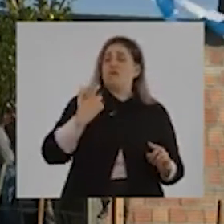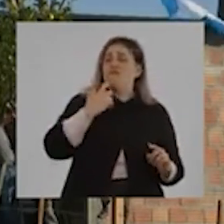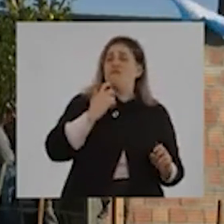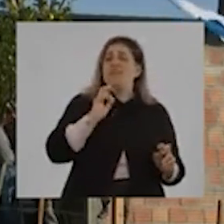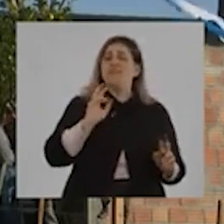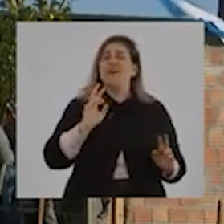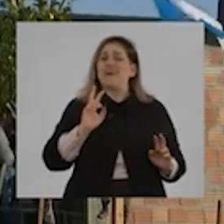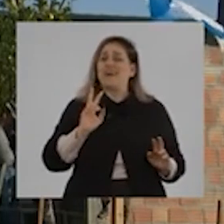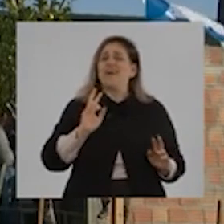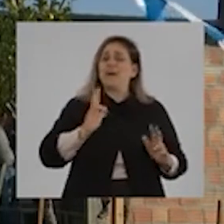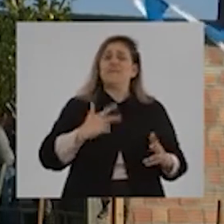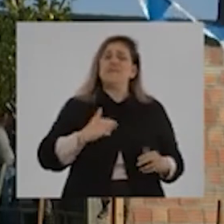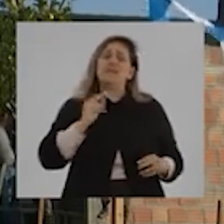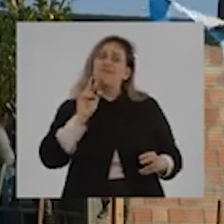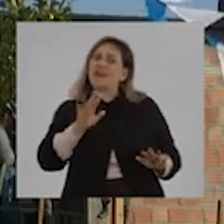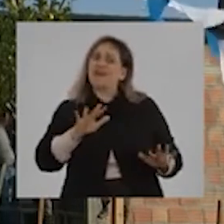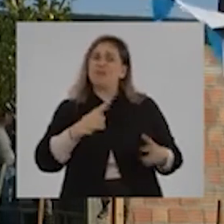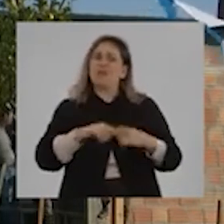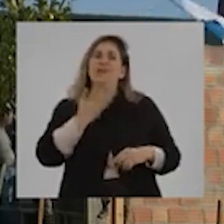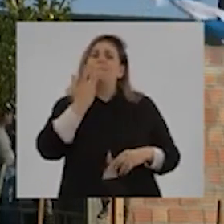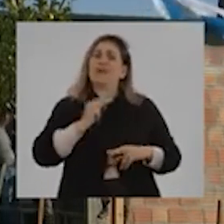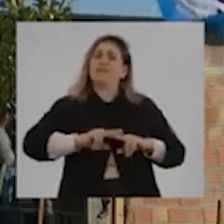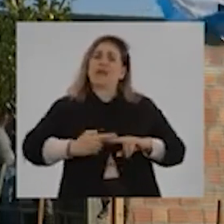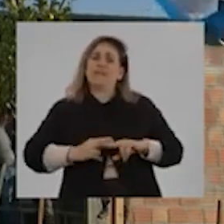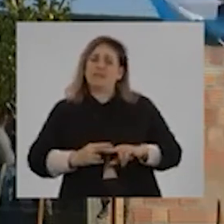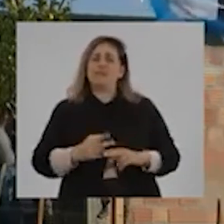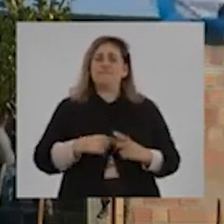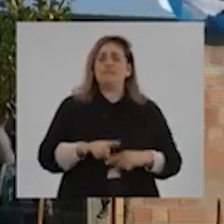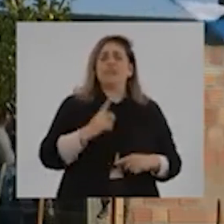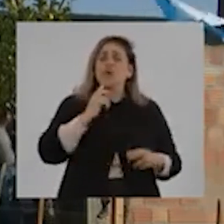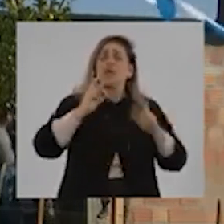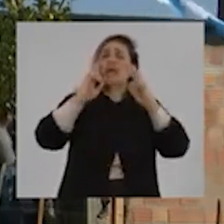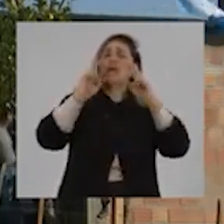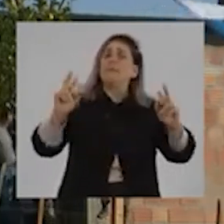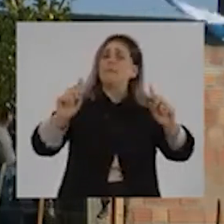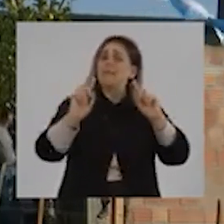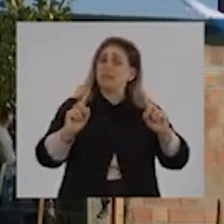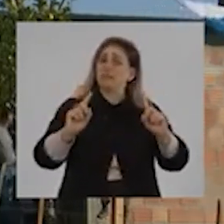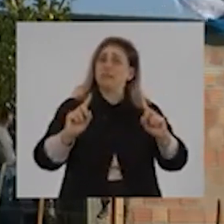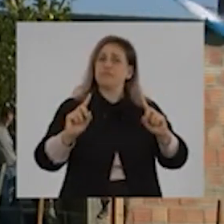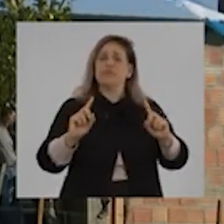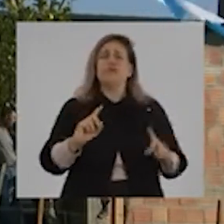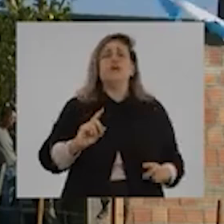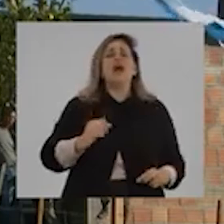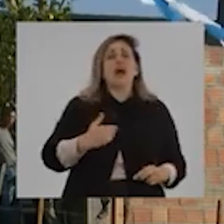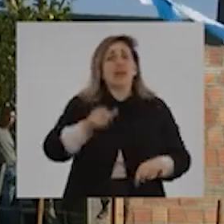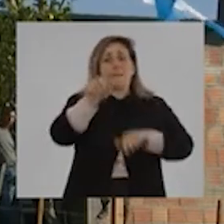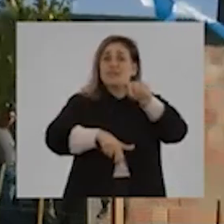me gusta repetirlo, hasta como mirándome al espejo. Que es con el respeto a los gobernados.